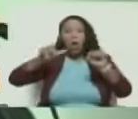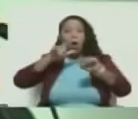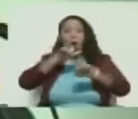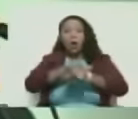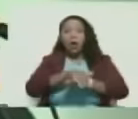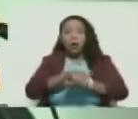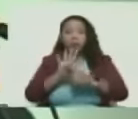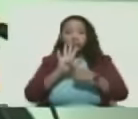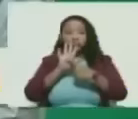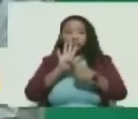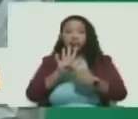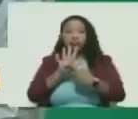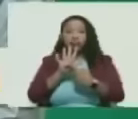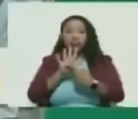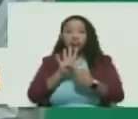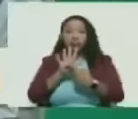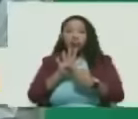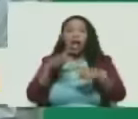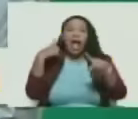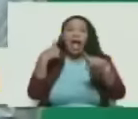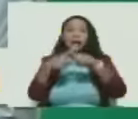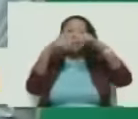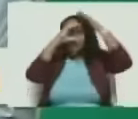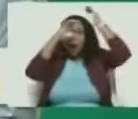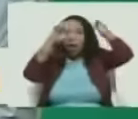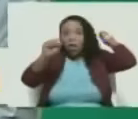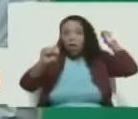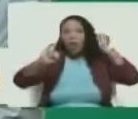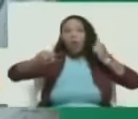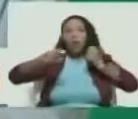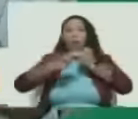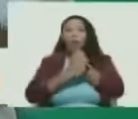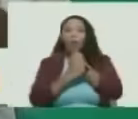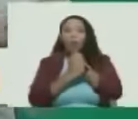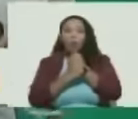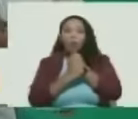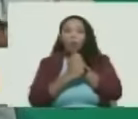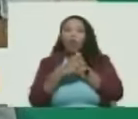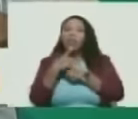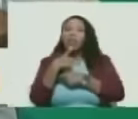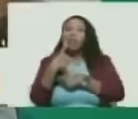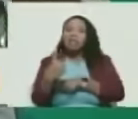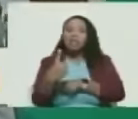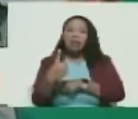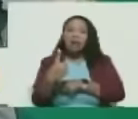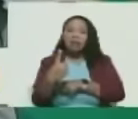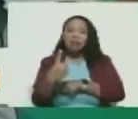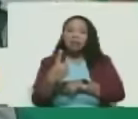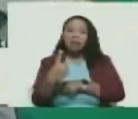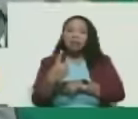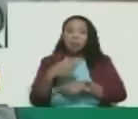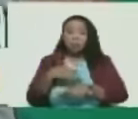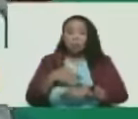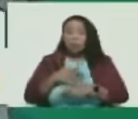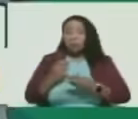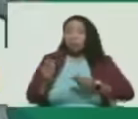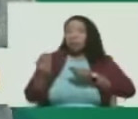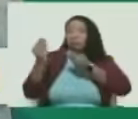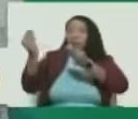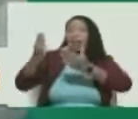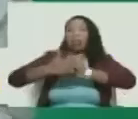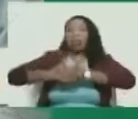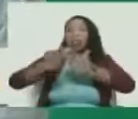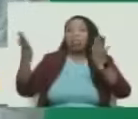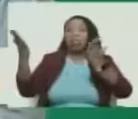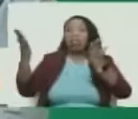donde una ex embajadora de Juan Guaidó manifestaba claramente la posibilidad de entregar el Esequibo a